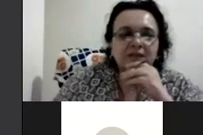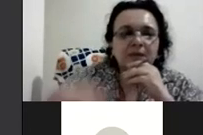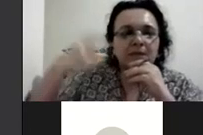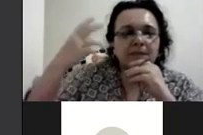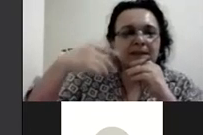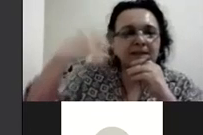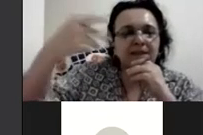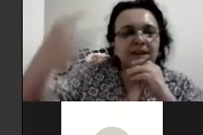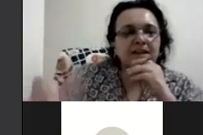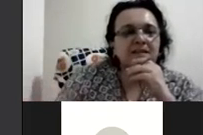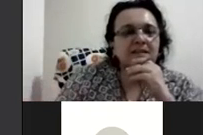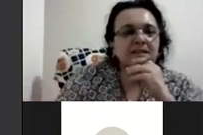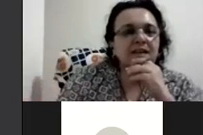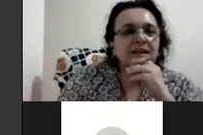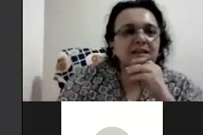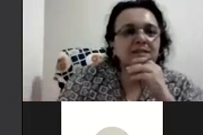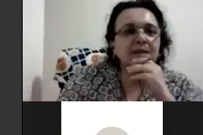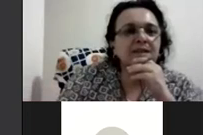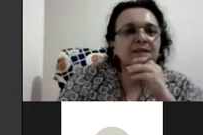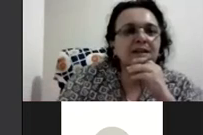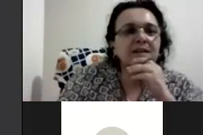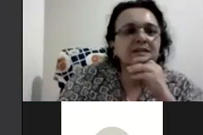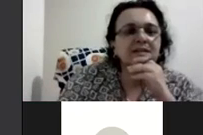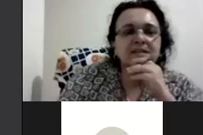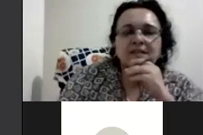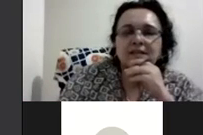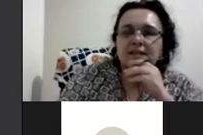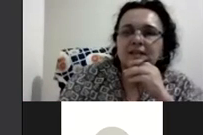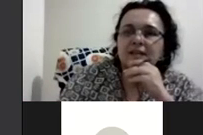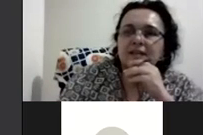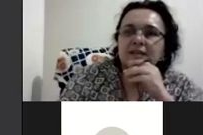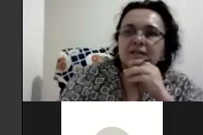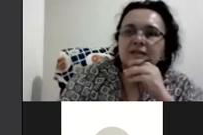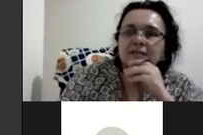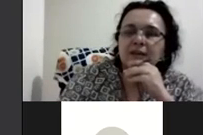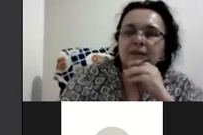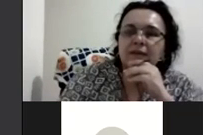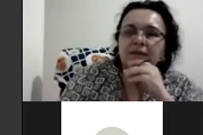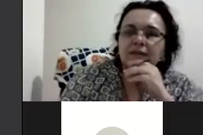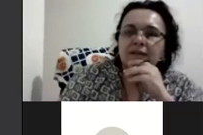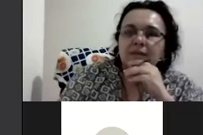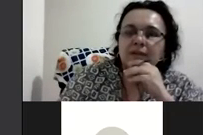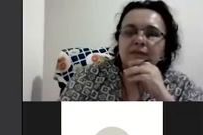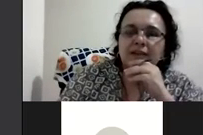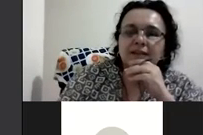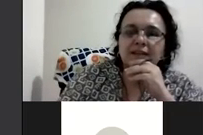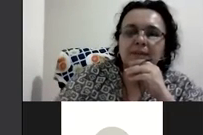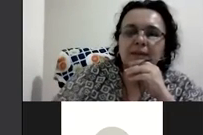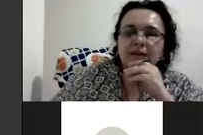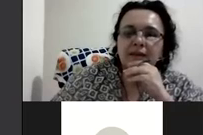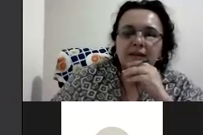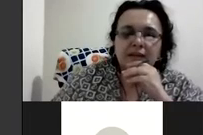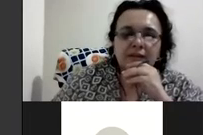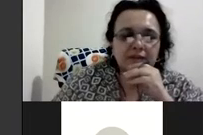Es como más que feliz. Es más que feliz. Ah. Entonces es merrier. Porque feliz es